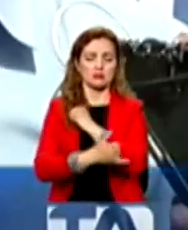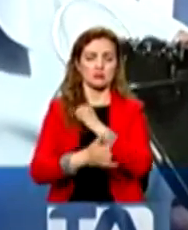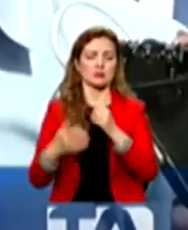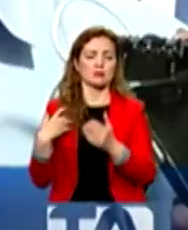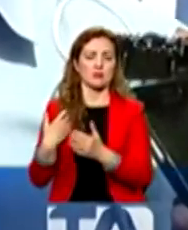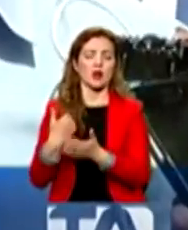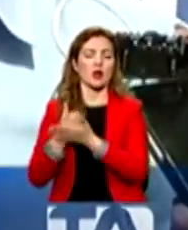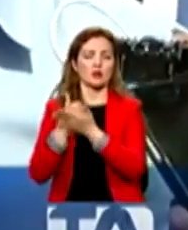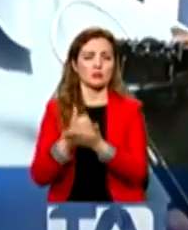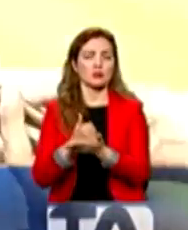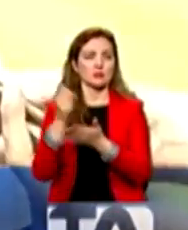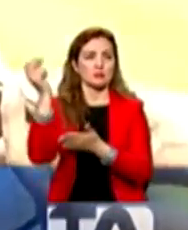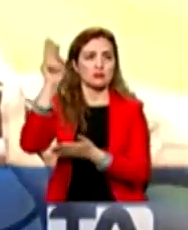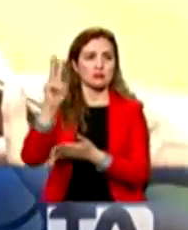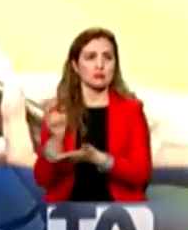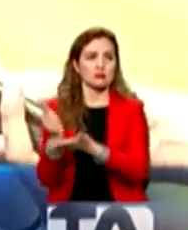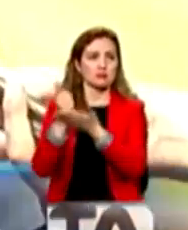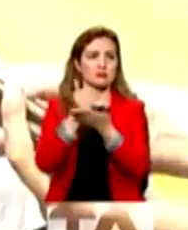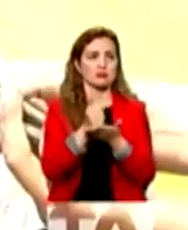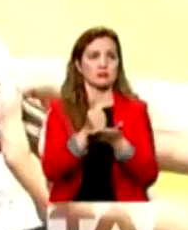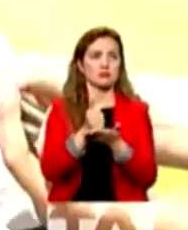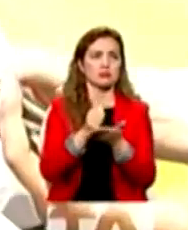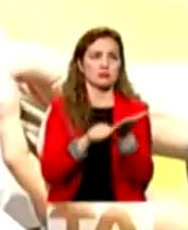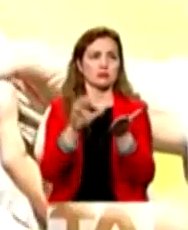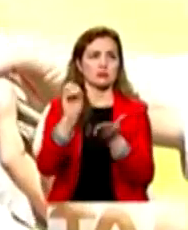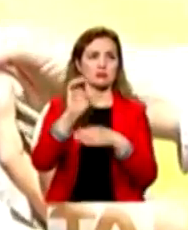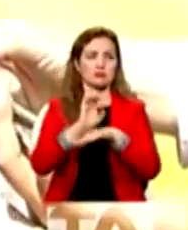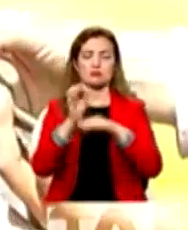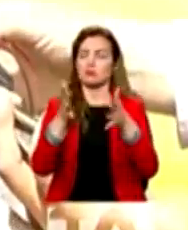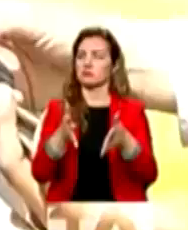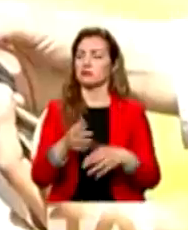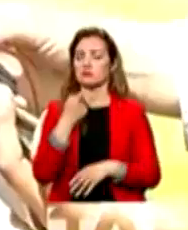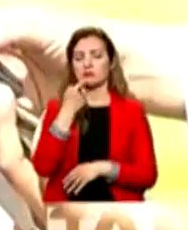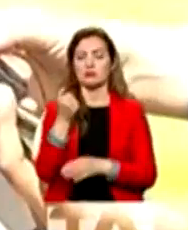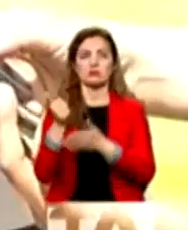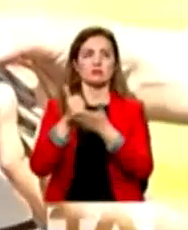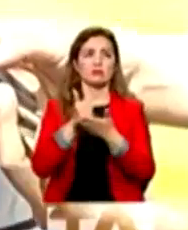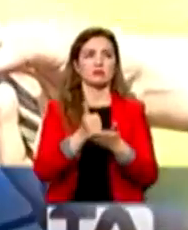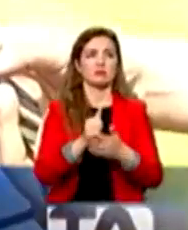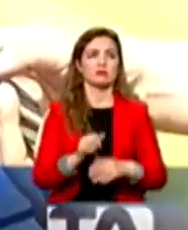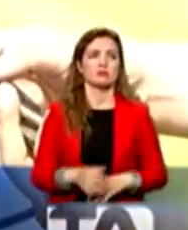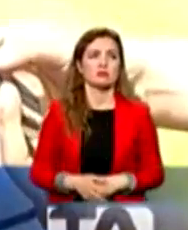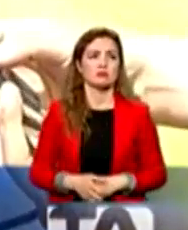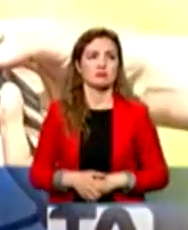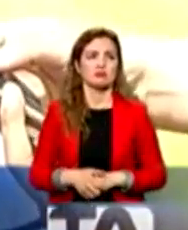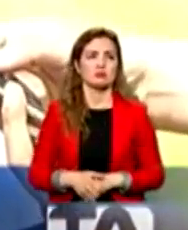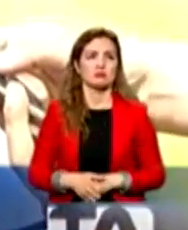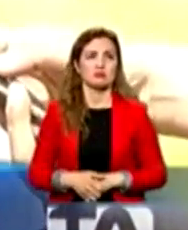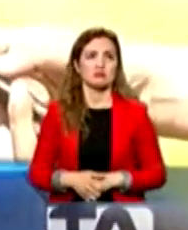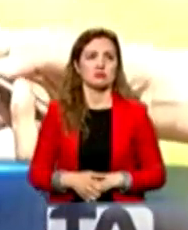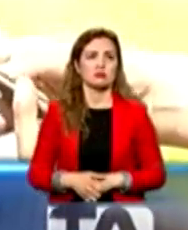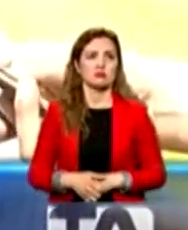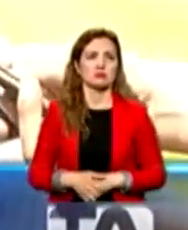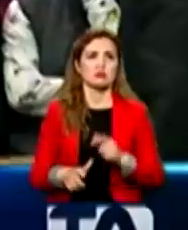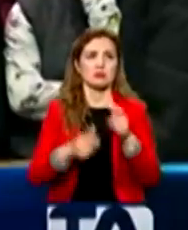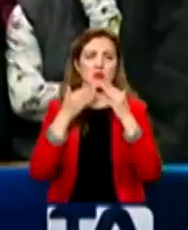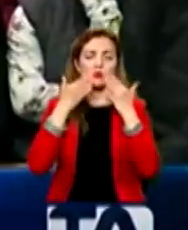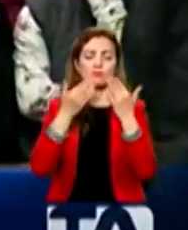llegar a Venezuela. Hermanos ecuatorianos, les digo que de verdad nos ayuden, que los buenos somos